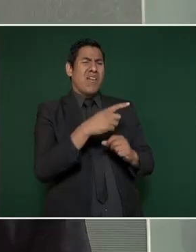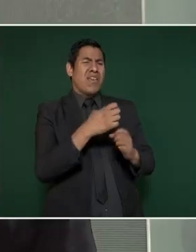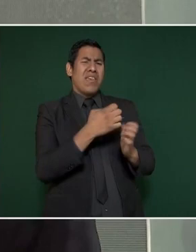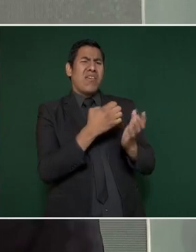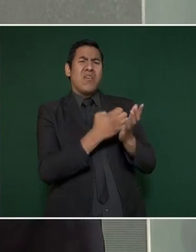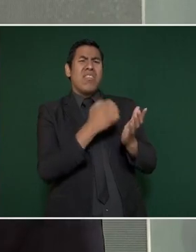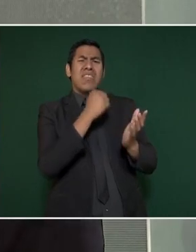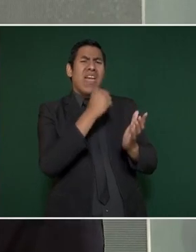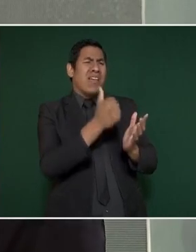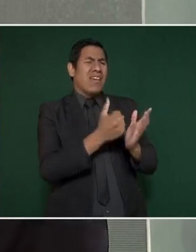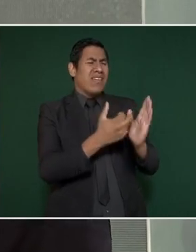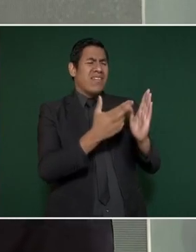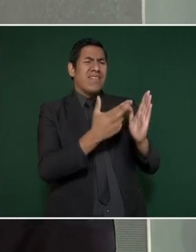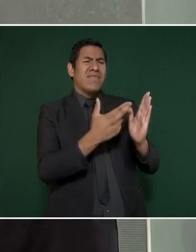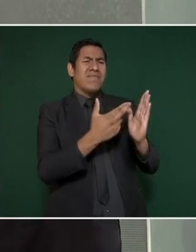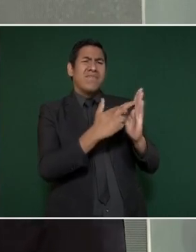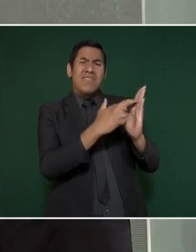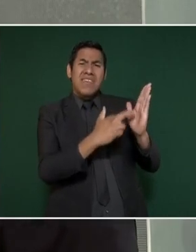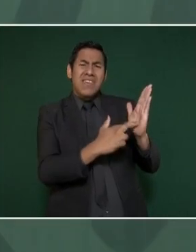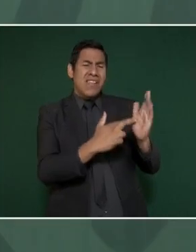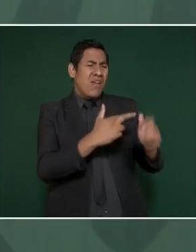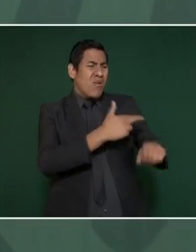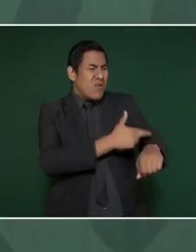estaba en